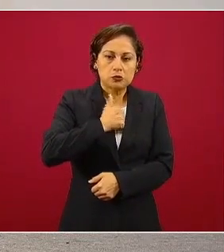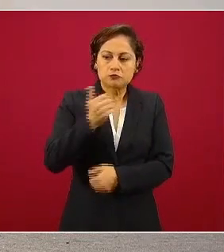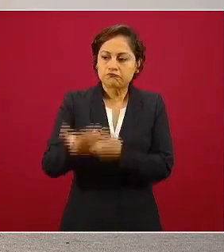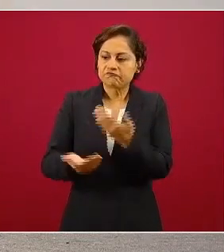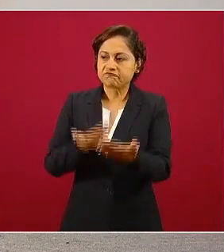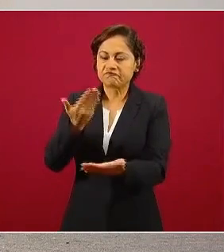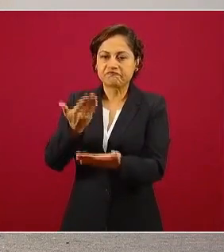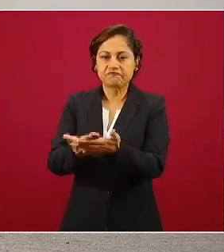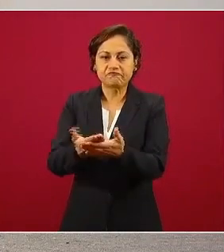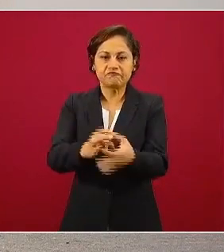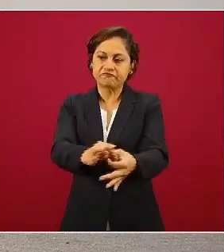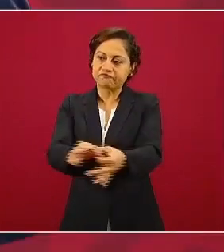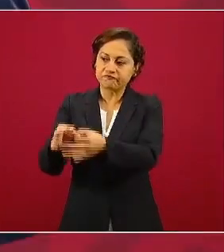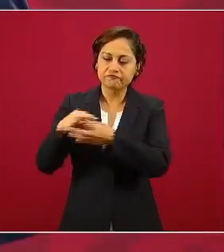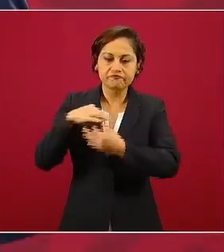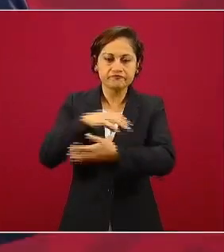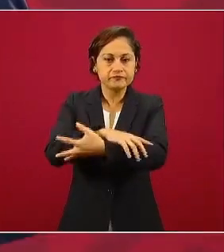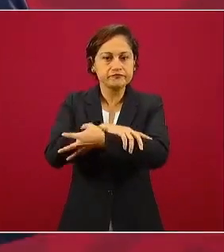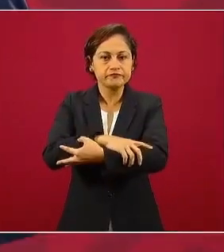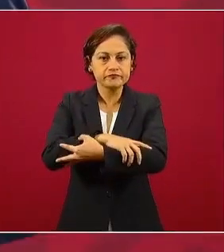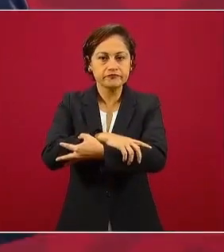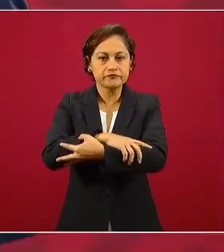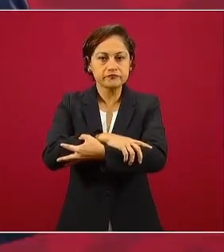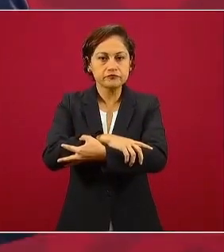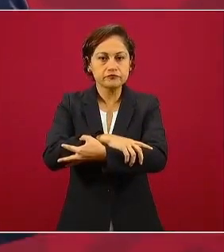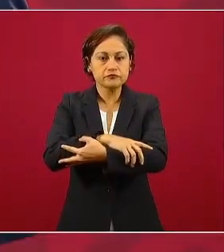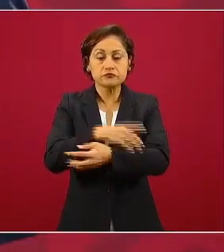a quienes han perdido